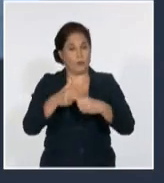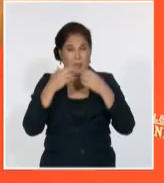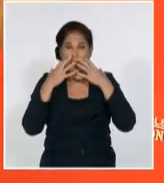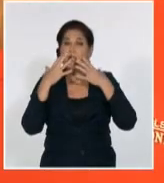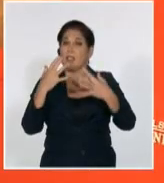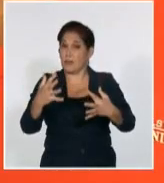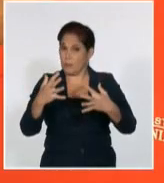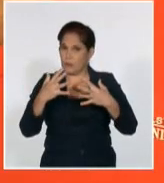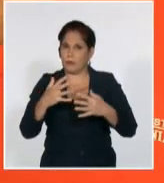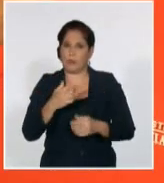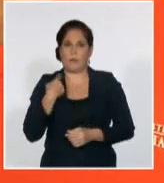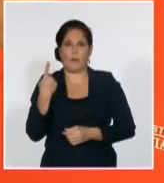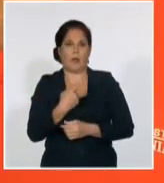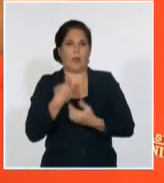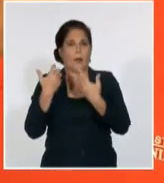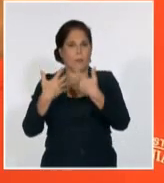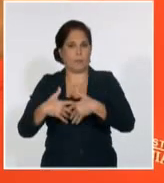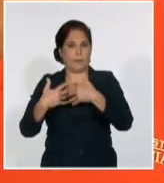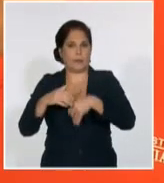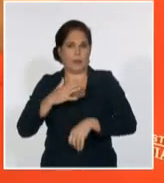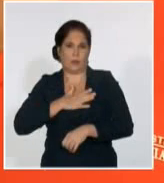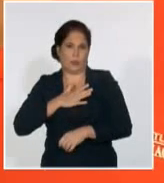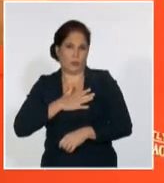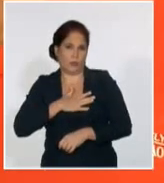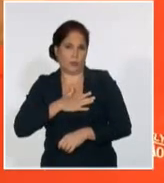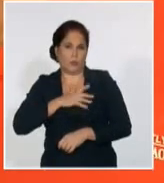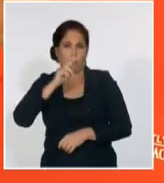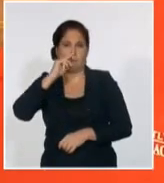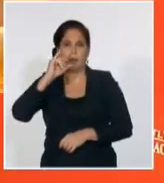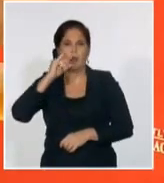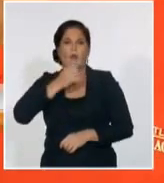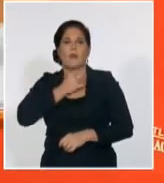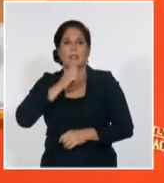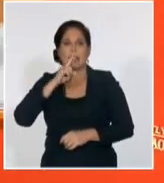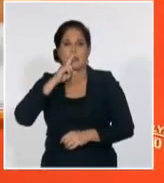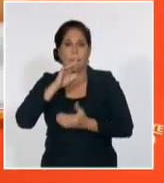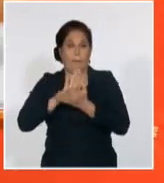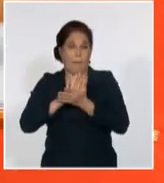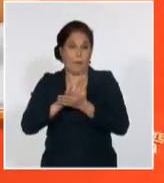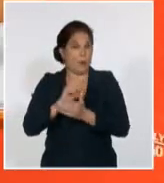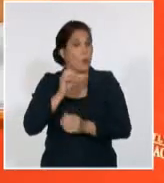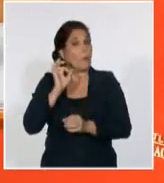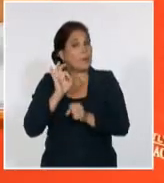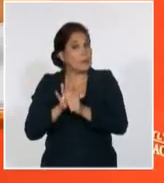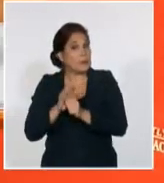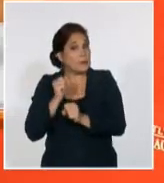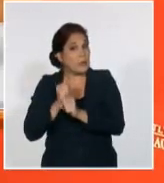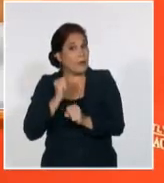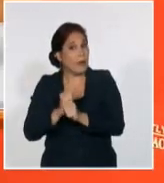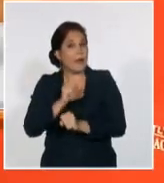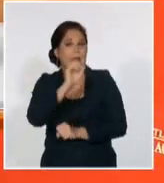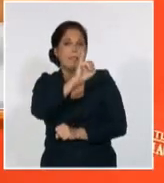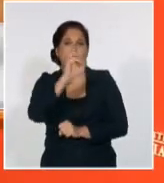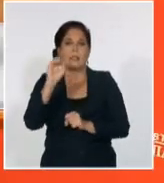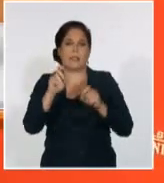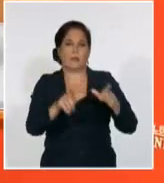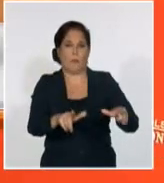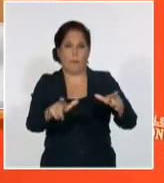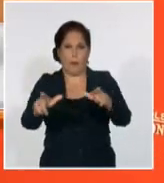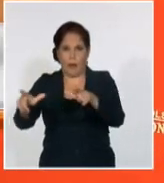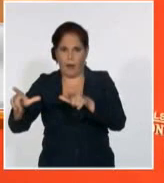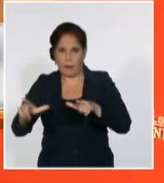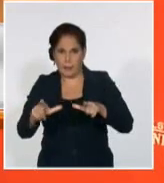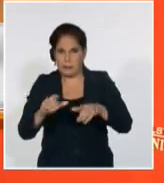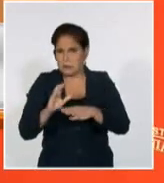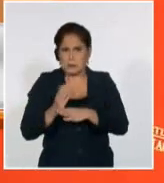el Biosen. En este momento, los paneles que tenemos montados listos para empezar a trabajar son 600 paneles, que